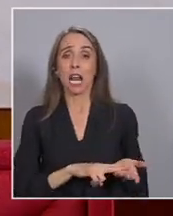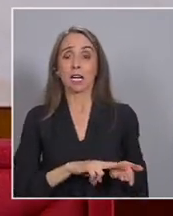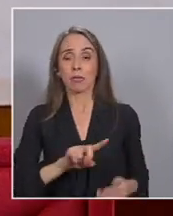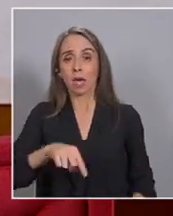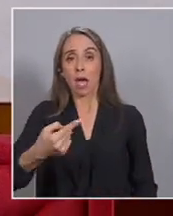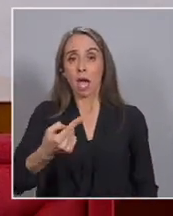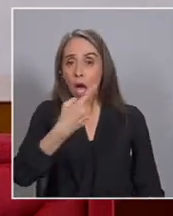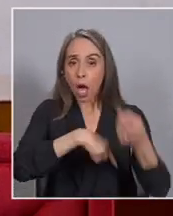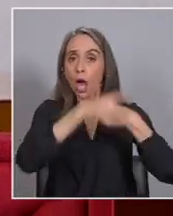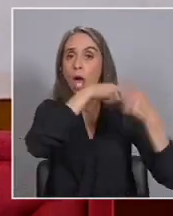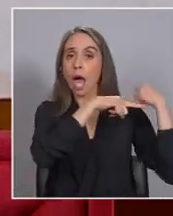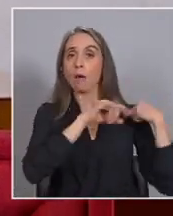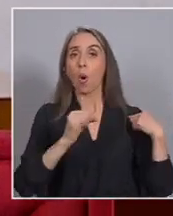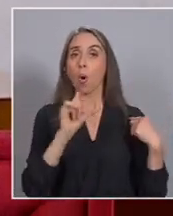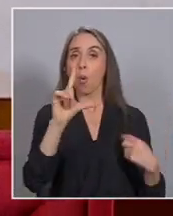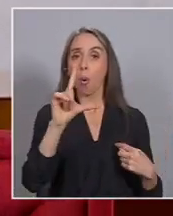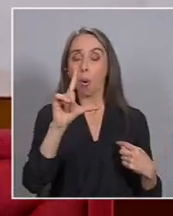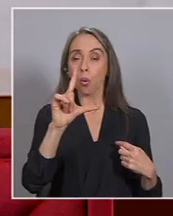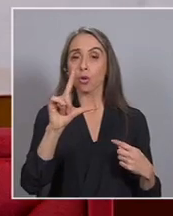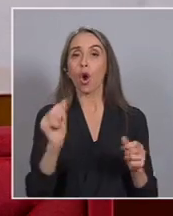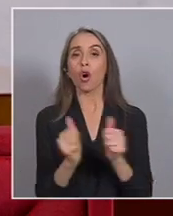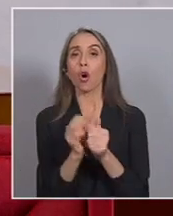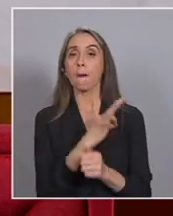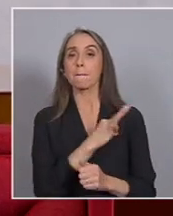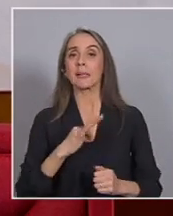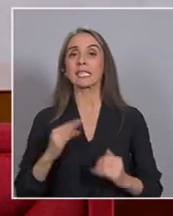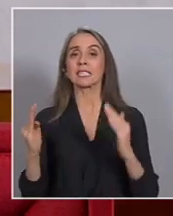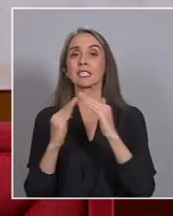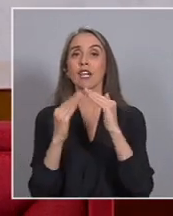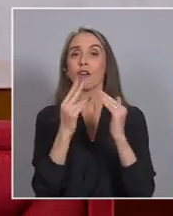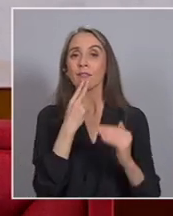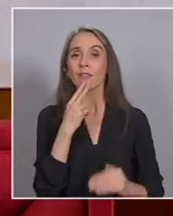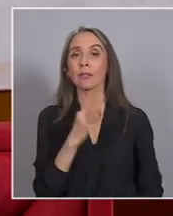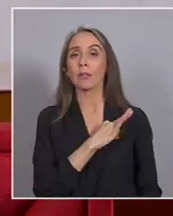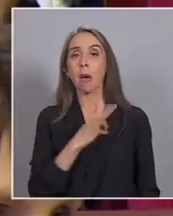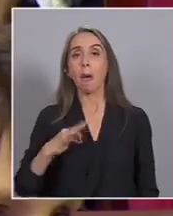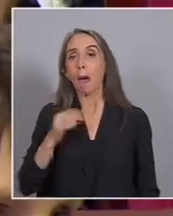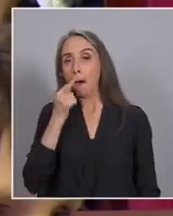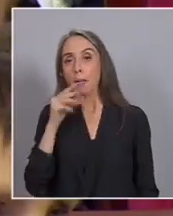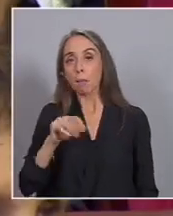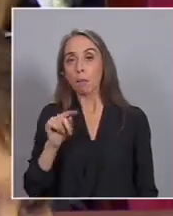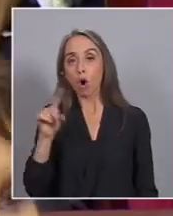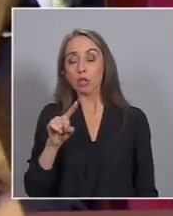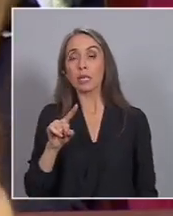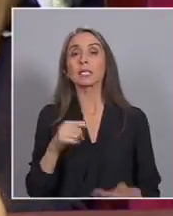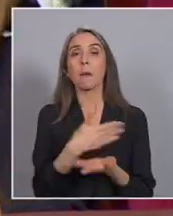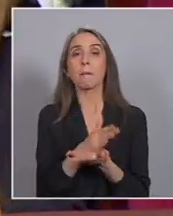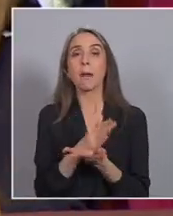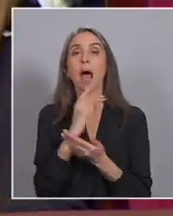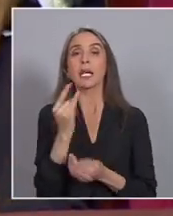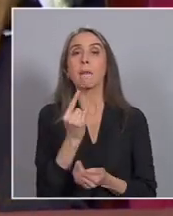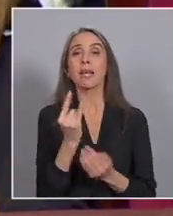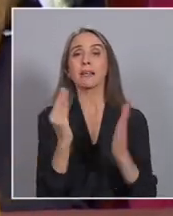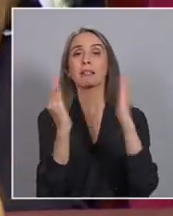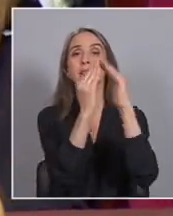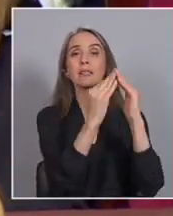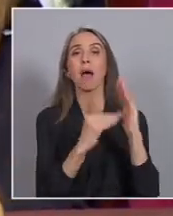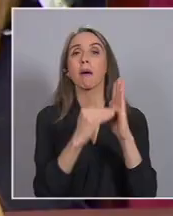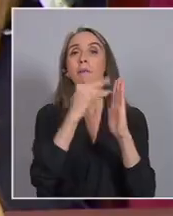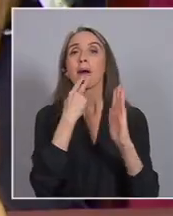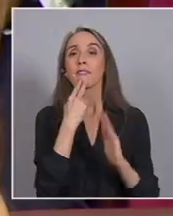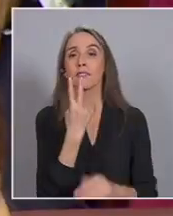julio del año pasado lanzamos con el Ministerio de Vivienda, el ministro Carlos Montes, el Plan de Emergencia Habitacional para